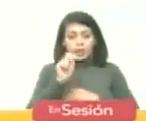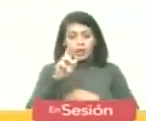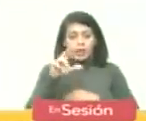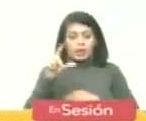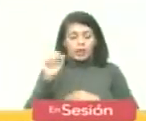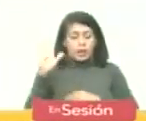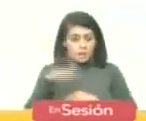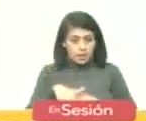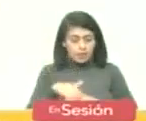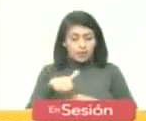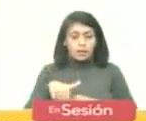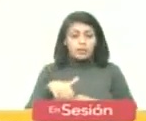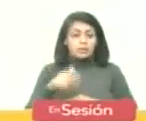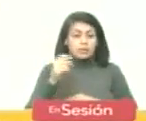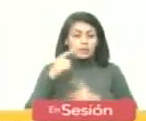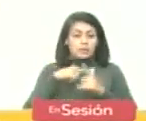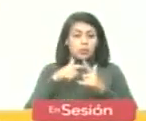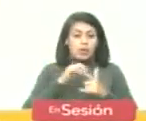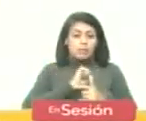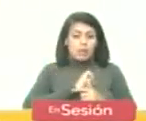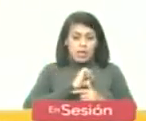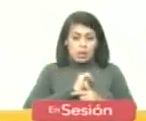te vienes, cobarde?